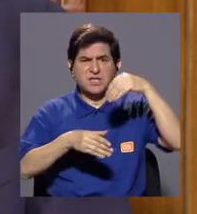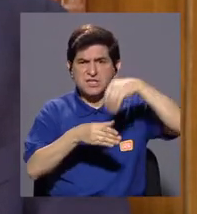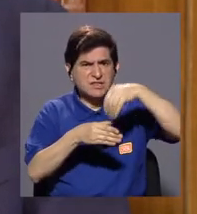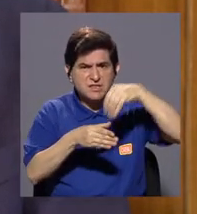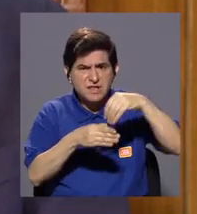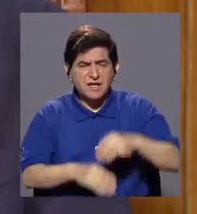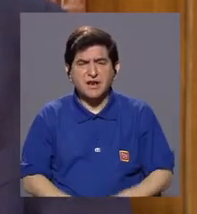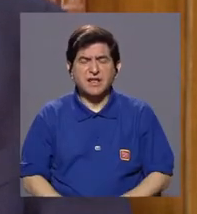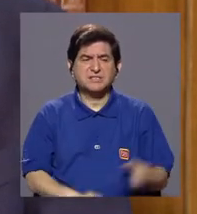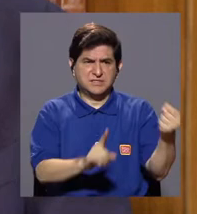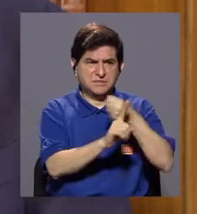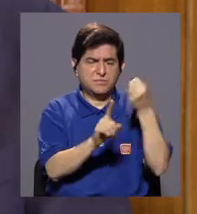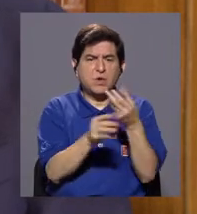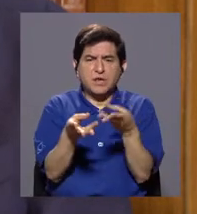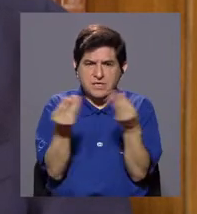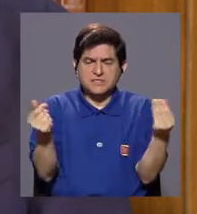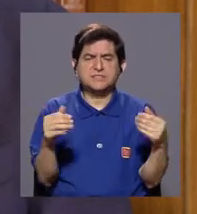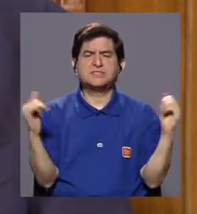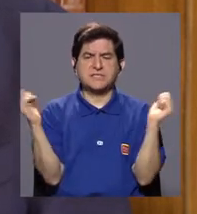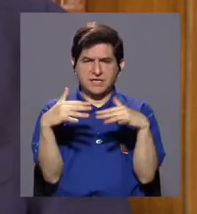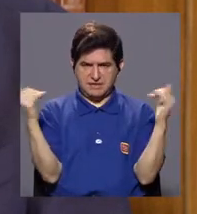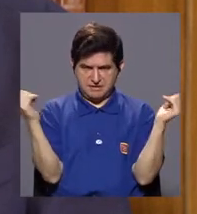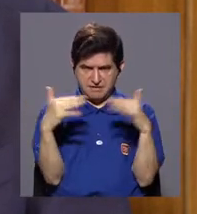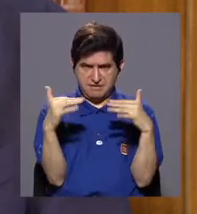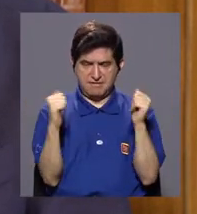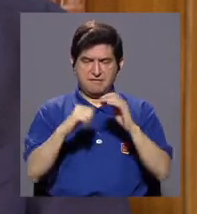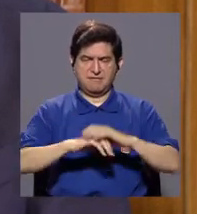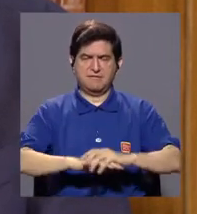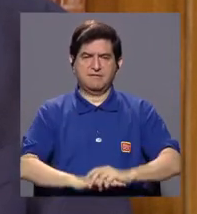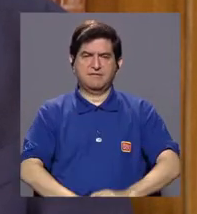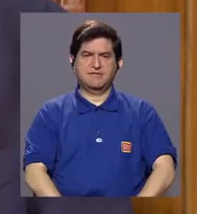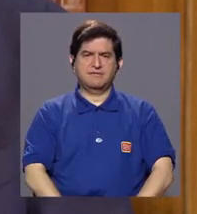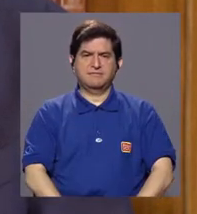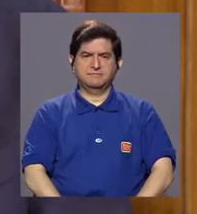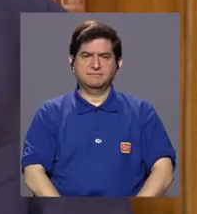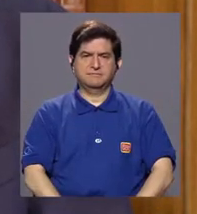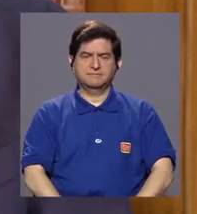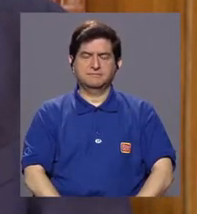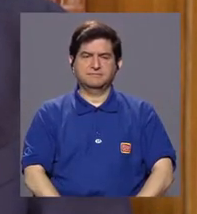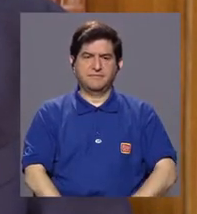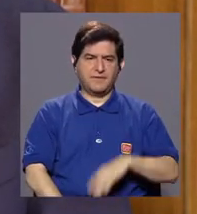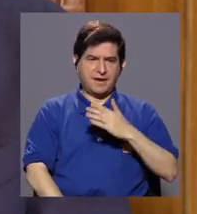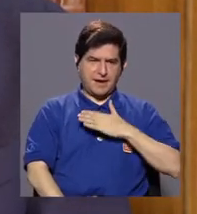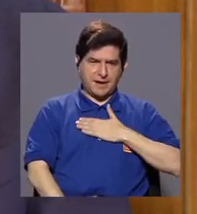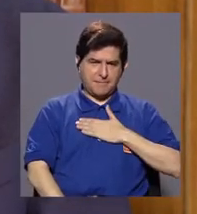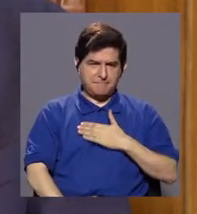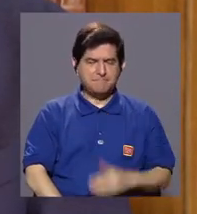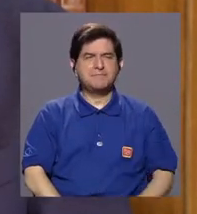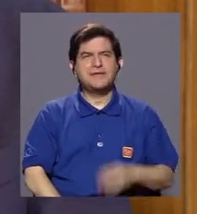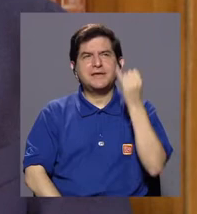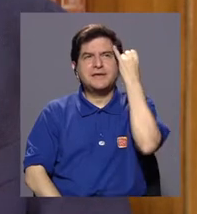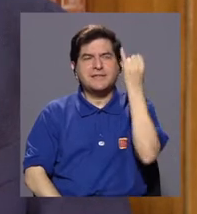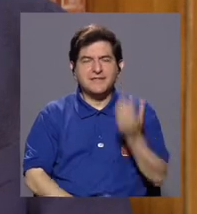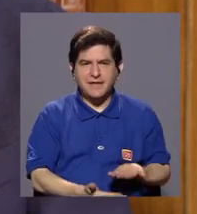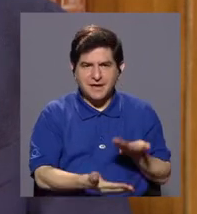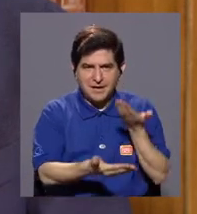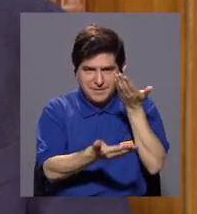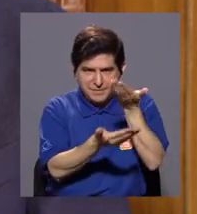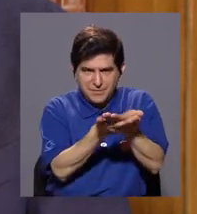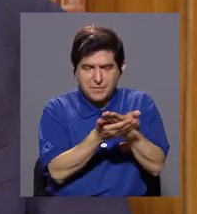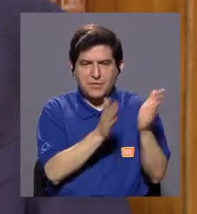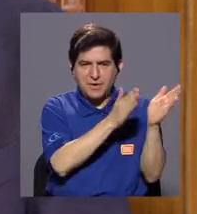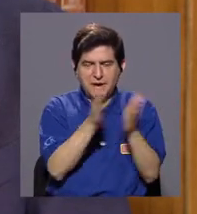que la violencia de la guerra. Entonces, Eso fue lo que me llevó a presentar el plan de